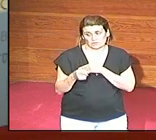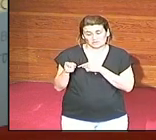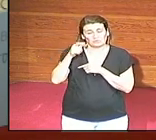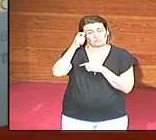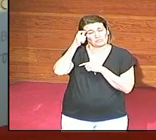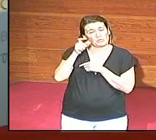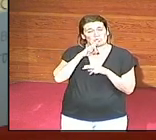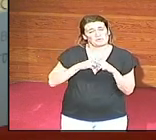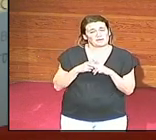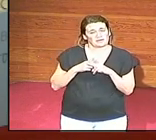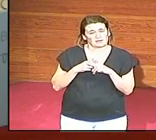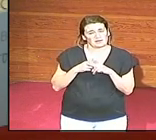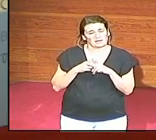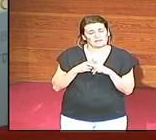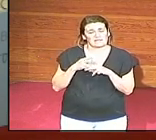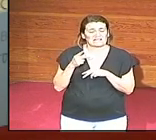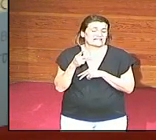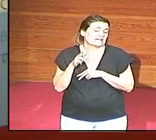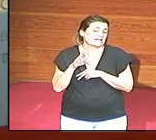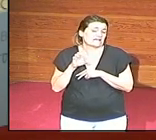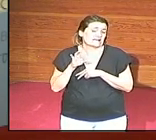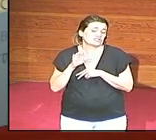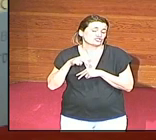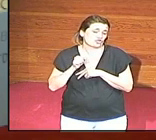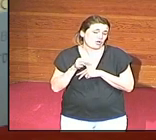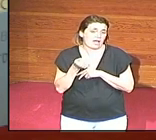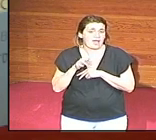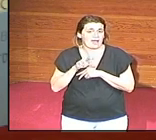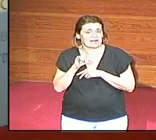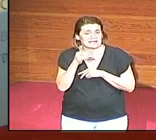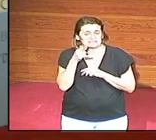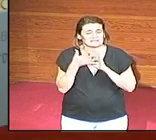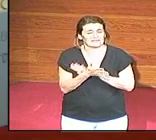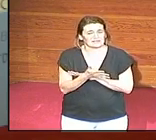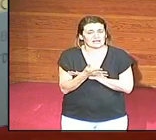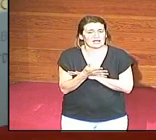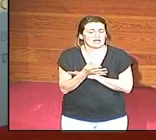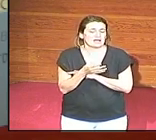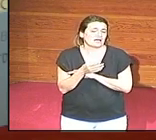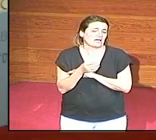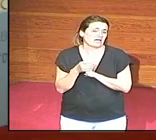llama Krasnoarmisk, o se llamaba Krasnoarmisk, que quiere decir Ejército Rojo.